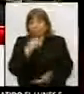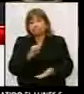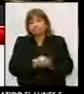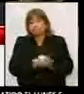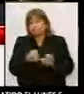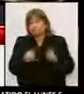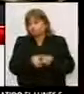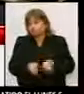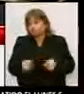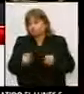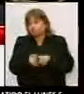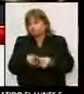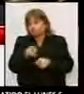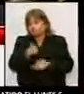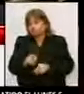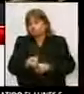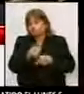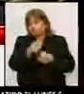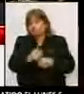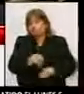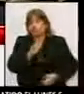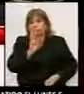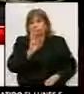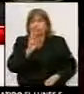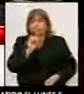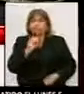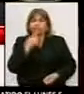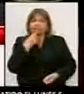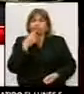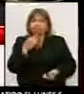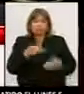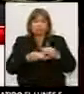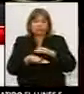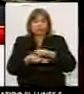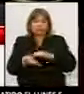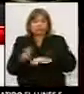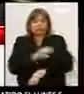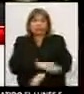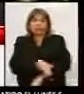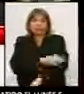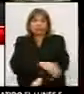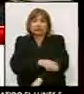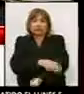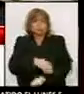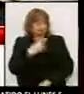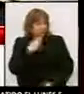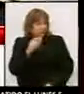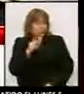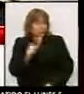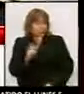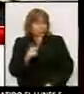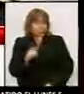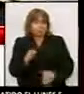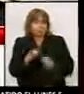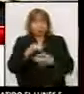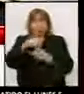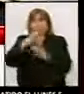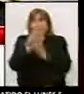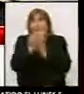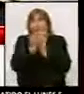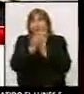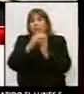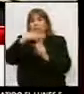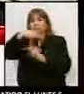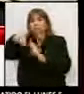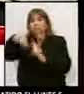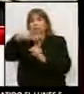lo mismo. Este Agrobanco ha estado sujeto a corrupción, y eso es lo que ha ocurrido. Ha estado sujeto a puerta giratoria, porque